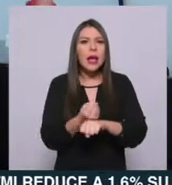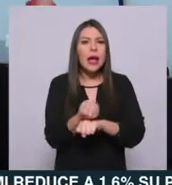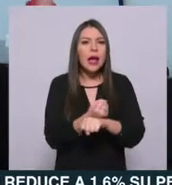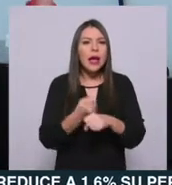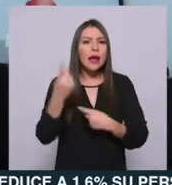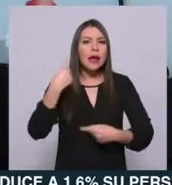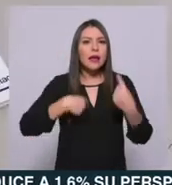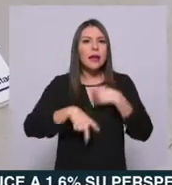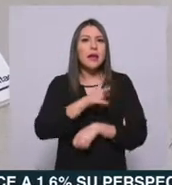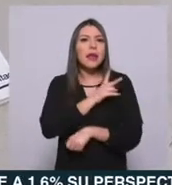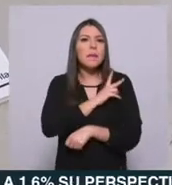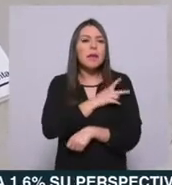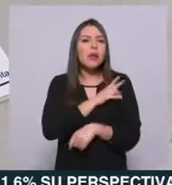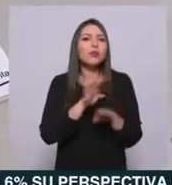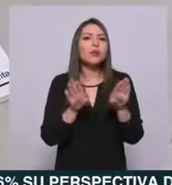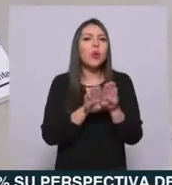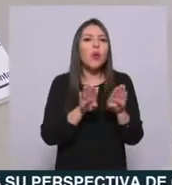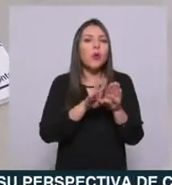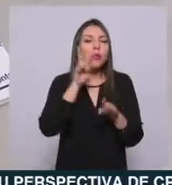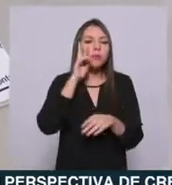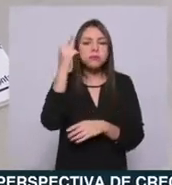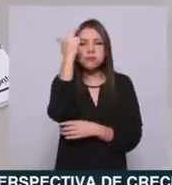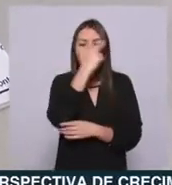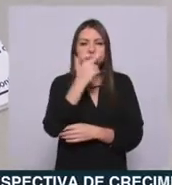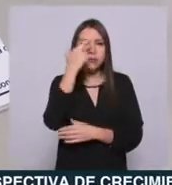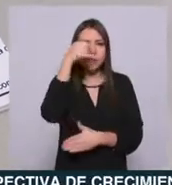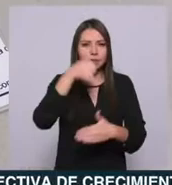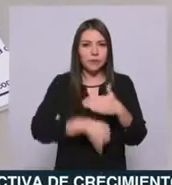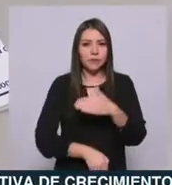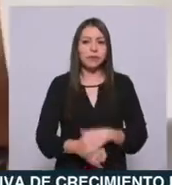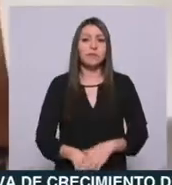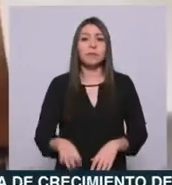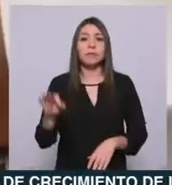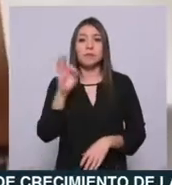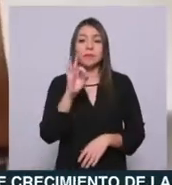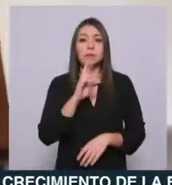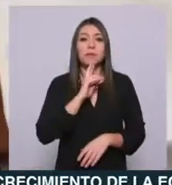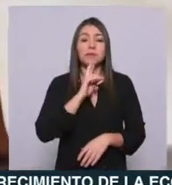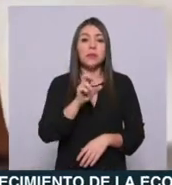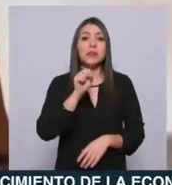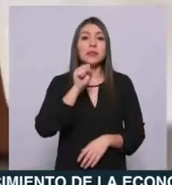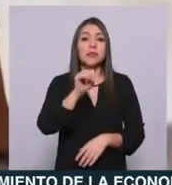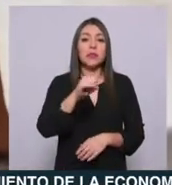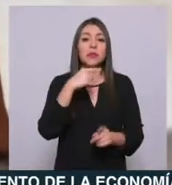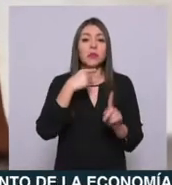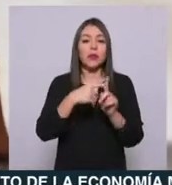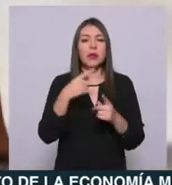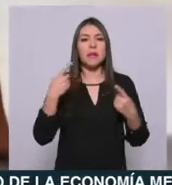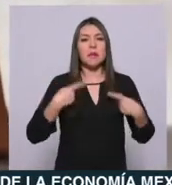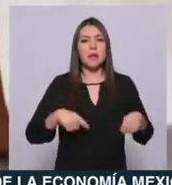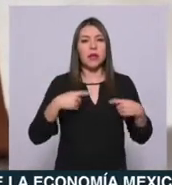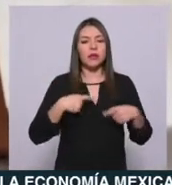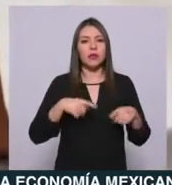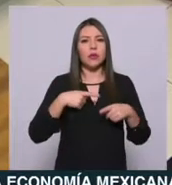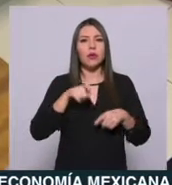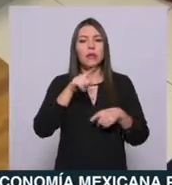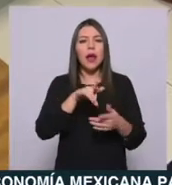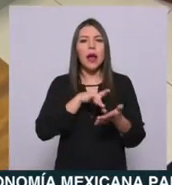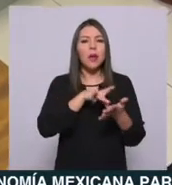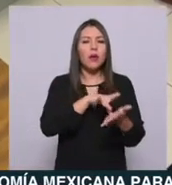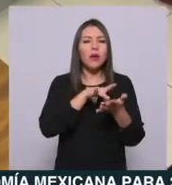de esta persona. En caso de que el resultado sea positivo, personal de trabajo social los acompaña en todo el